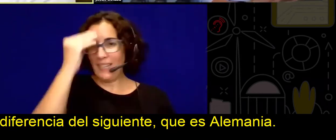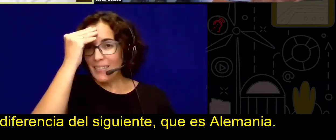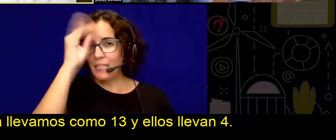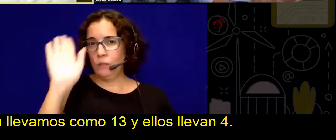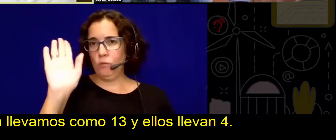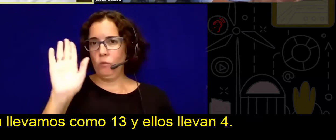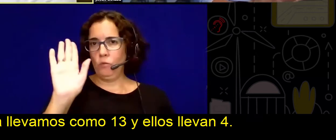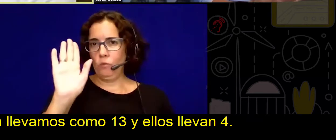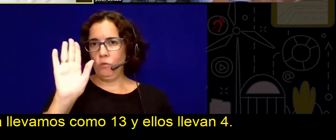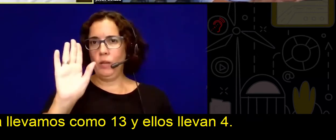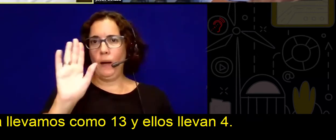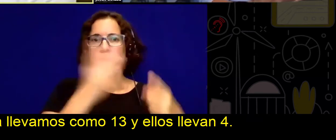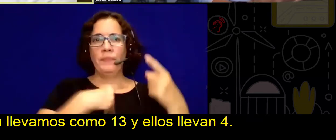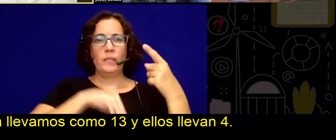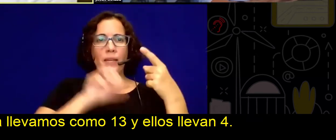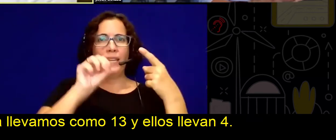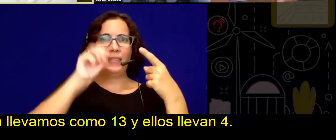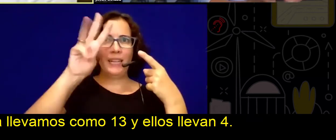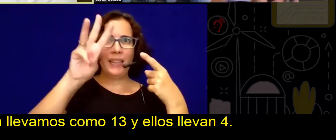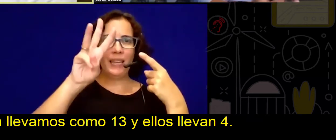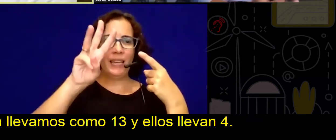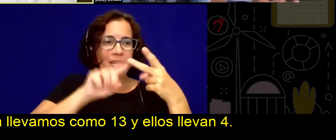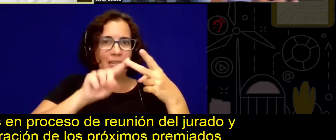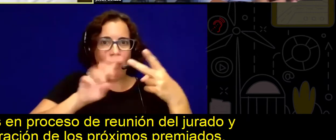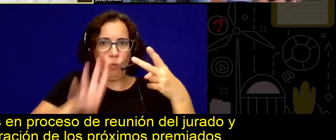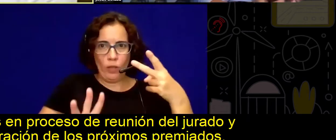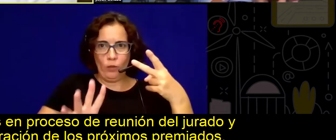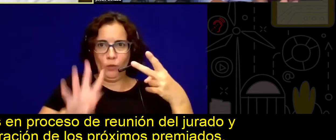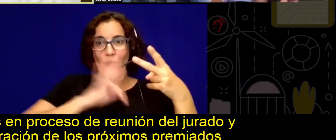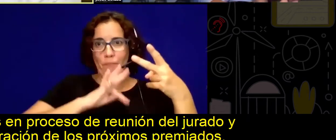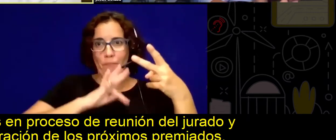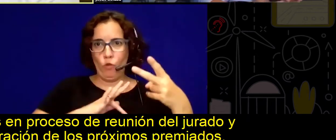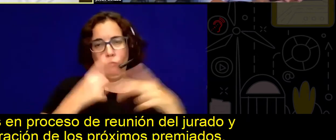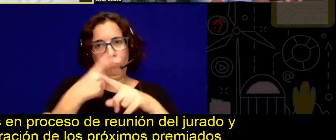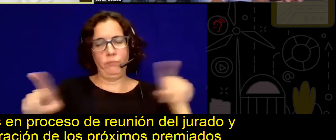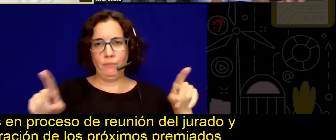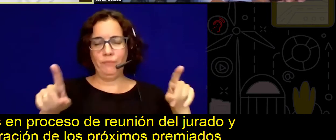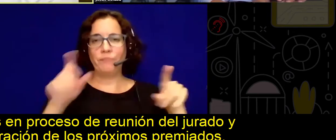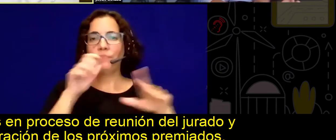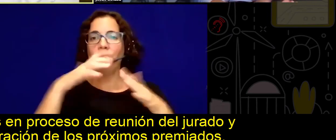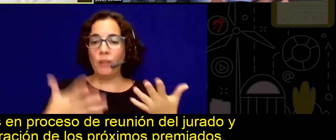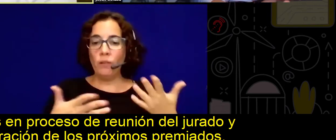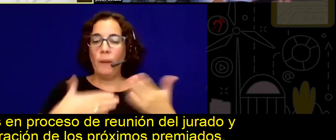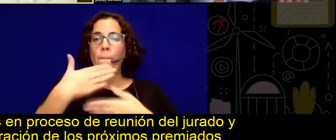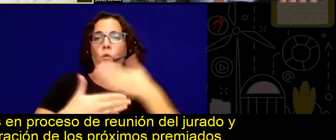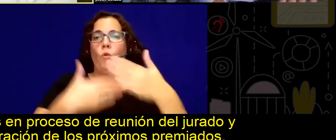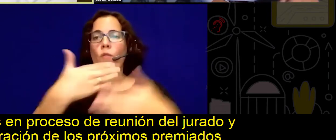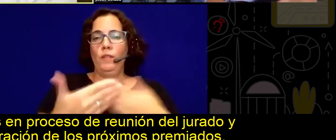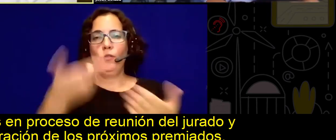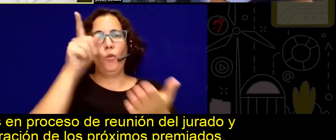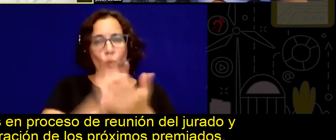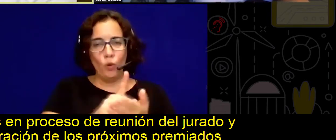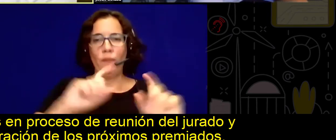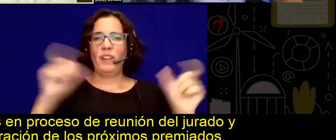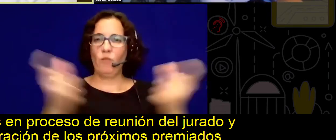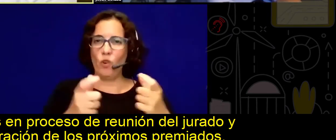un 13-4. España llevamos como 13 y ellos llevan 4. Y ahora estamos en pleno proceso también de reunión del jurado y